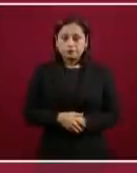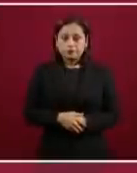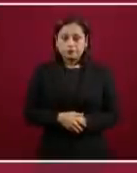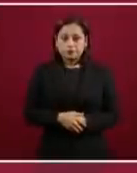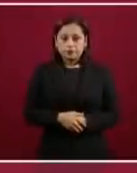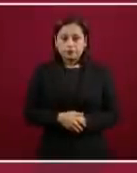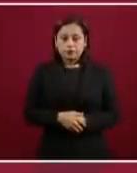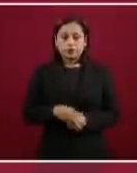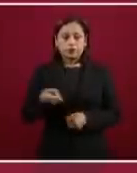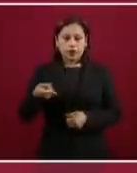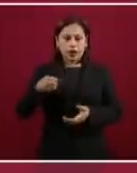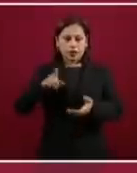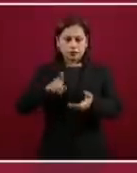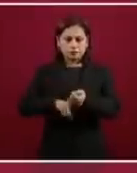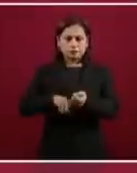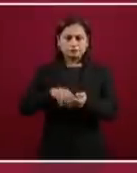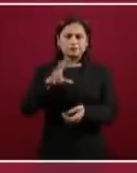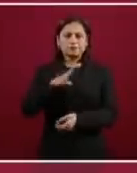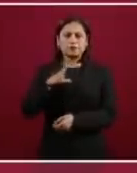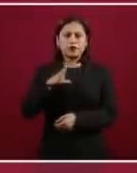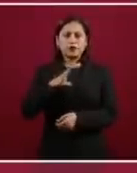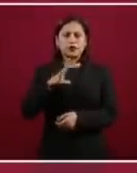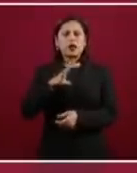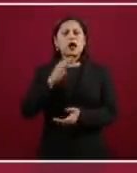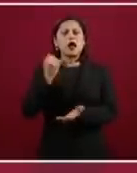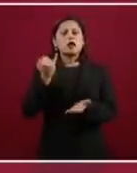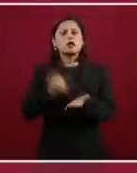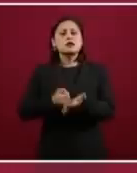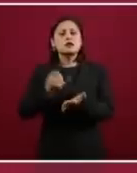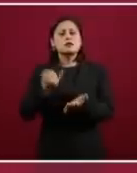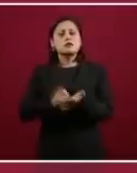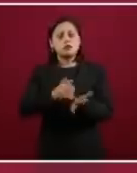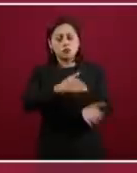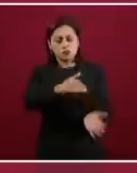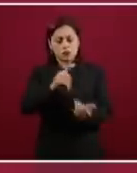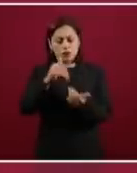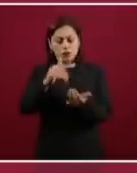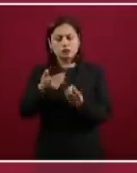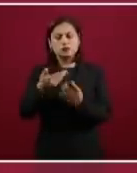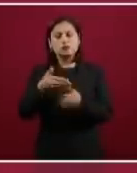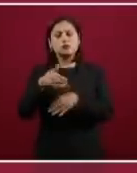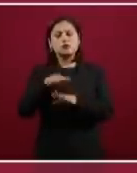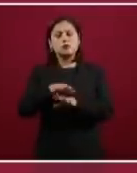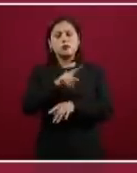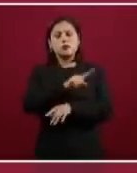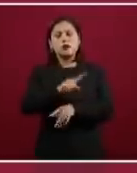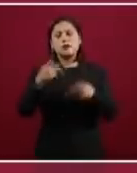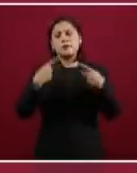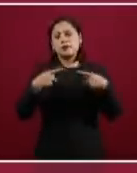se integraba con el impuesto que le cobran a los turistas que llegan a México.